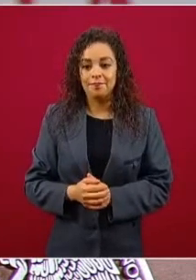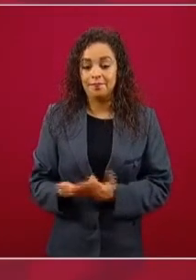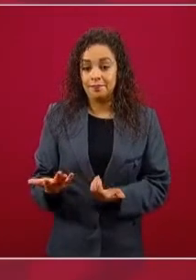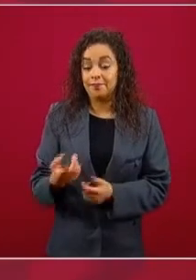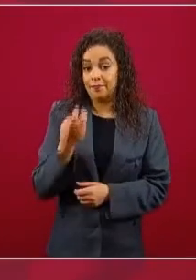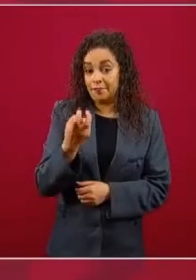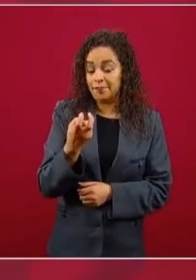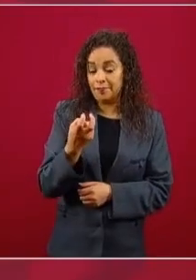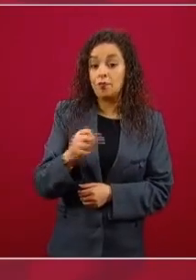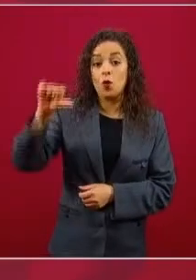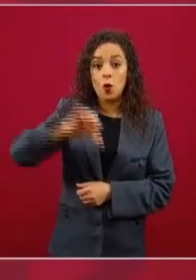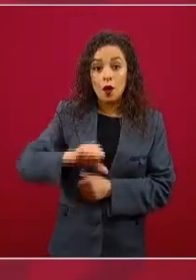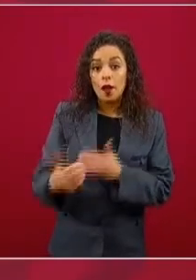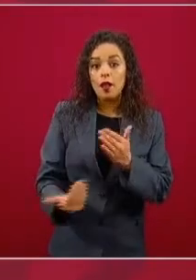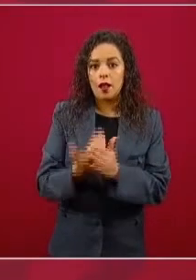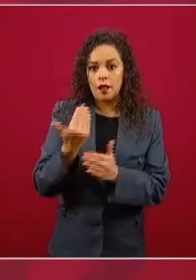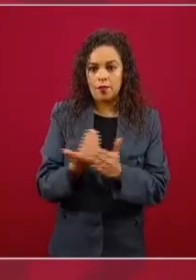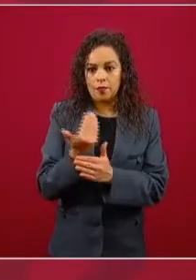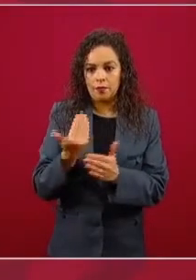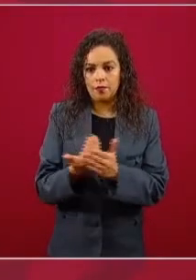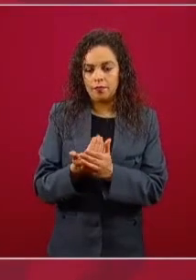mañana estábamos hablando